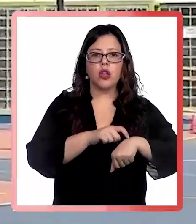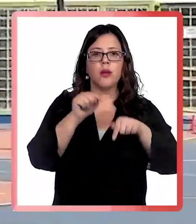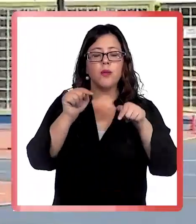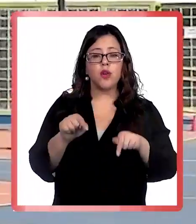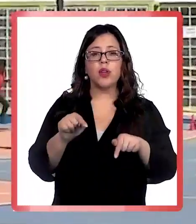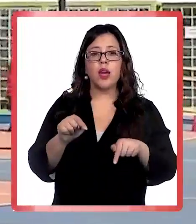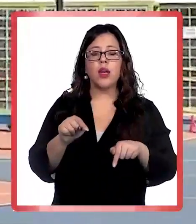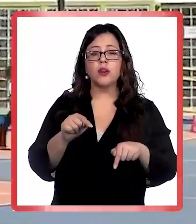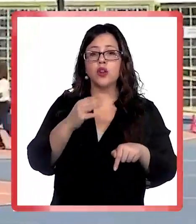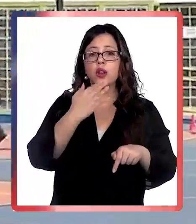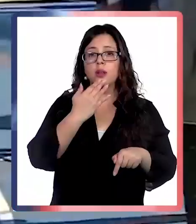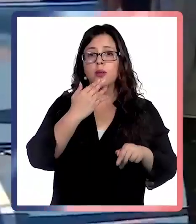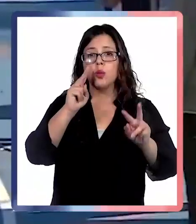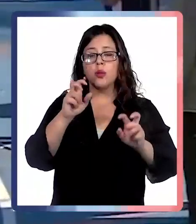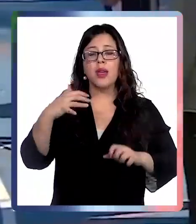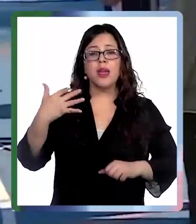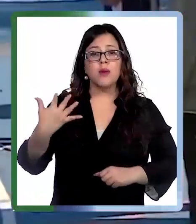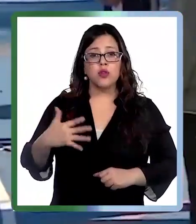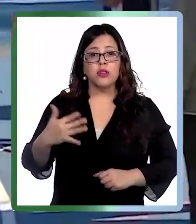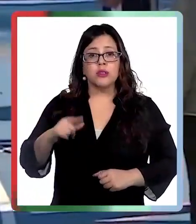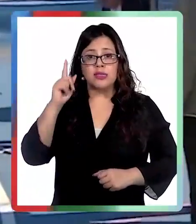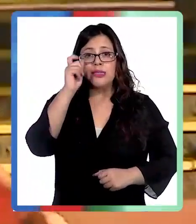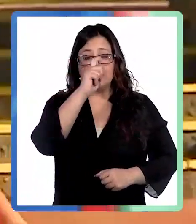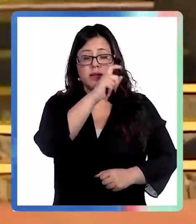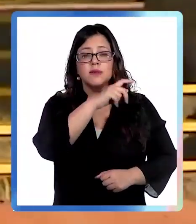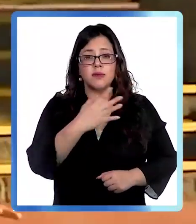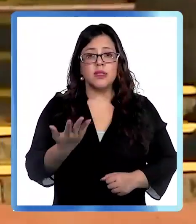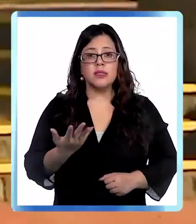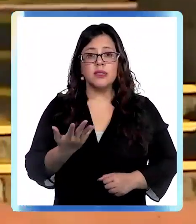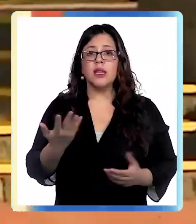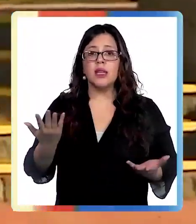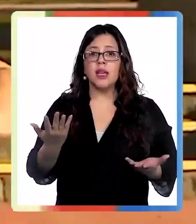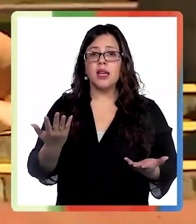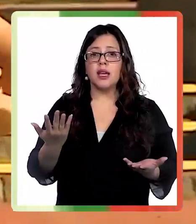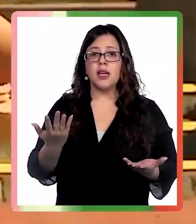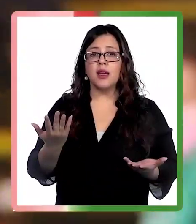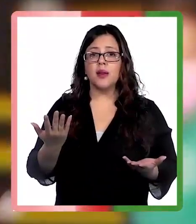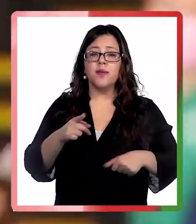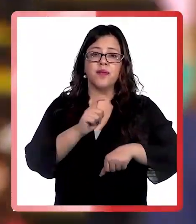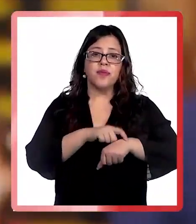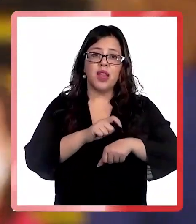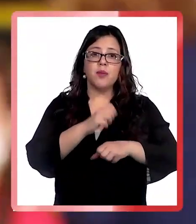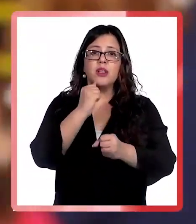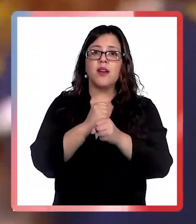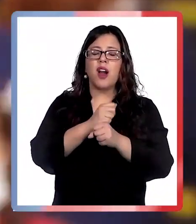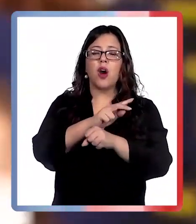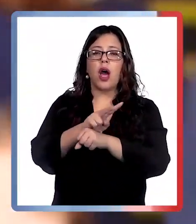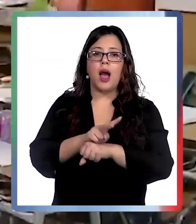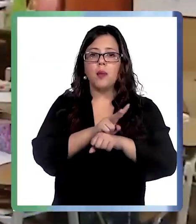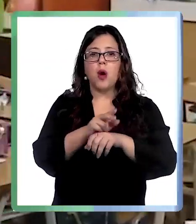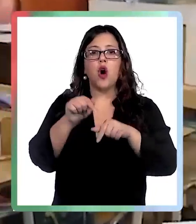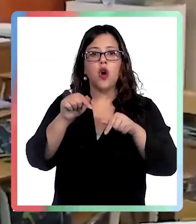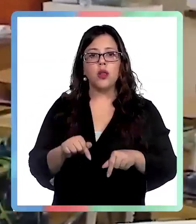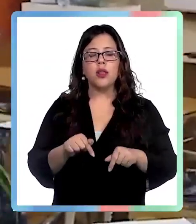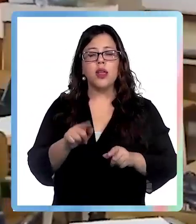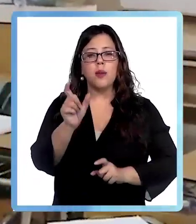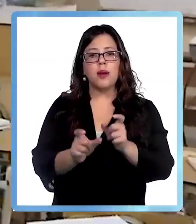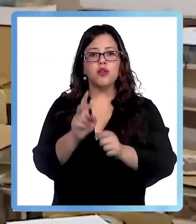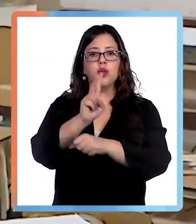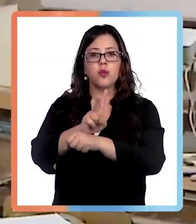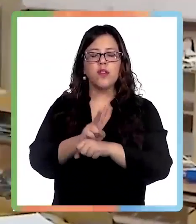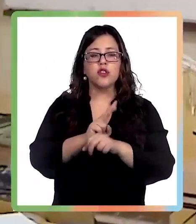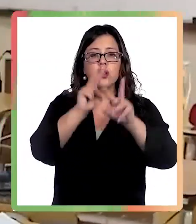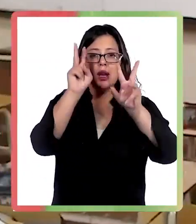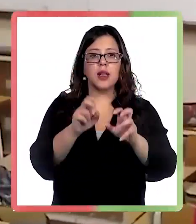y crítico, el tema de tiempo y trabajo administrativo hoy día para los docentes respecto a las dificultades que ejerce la profesión. Y